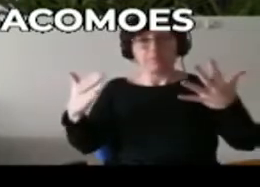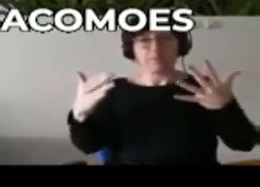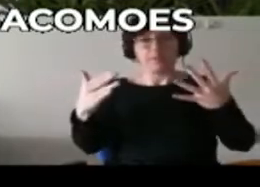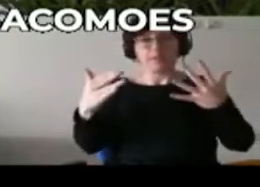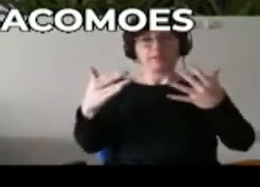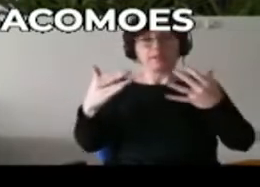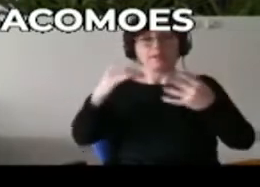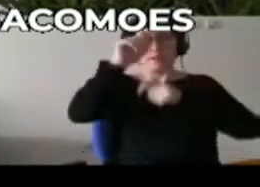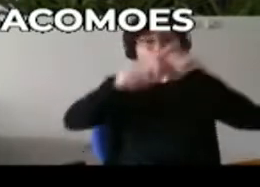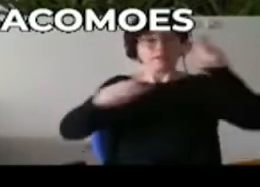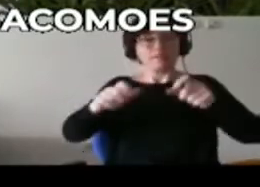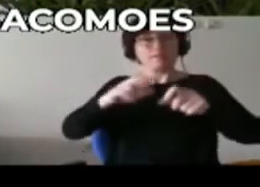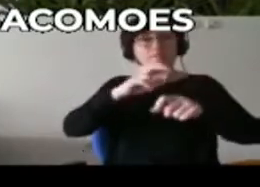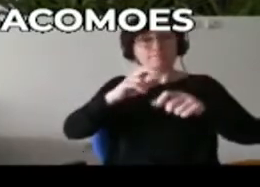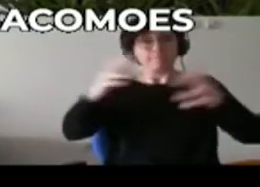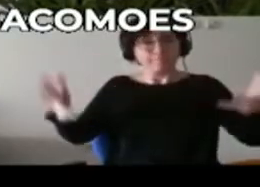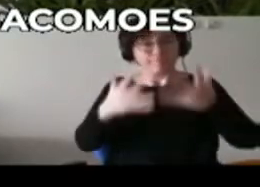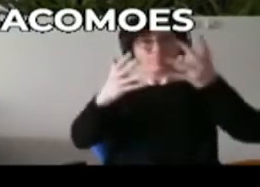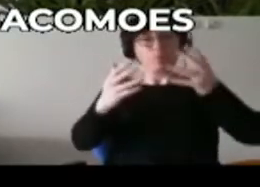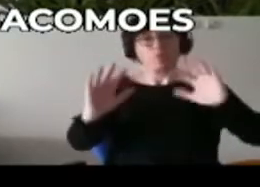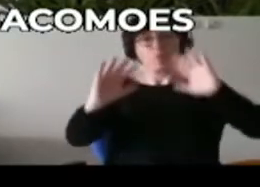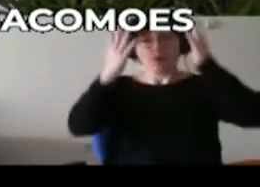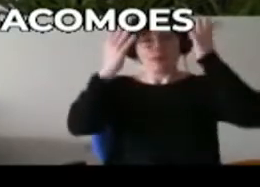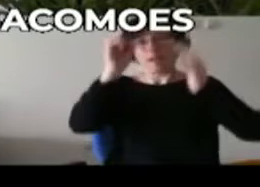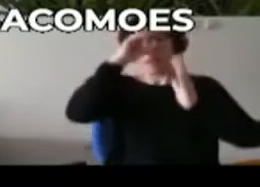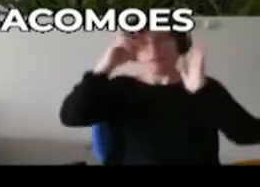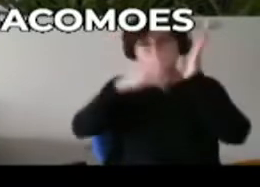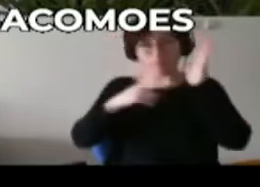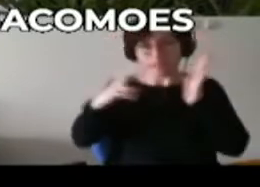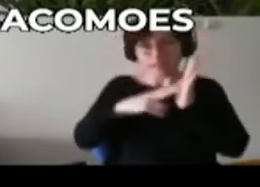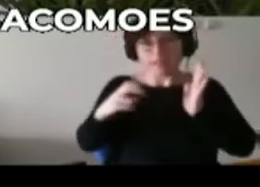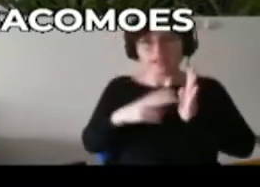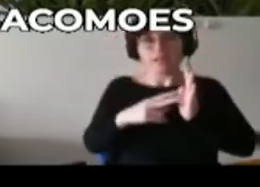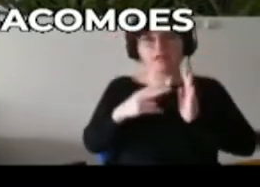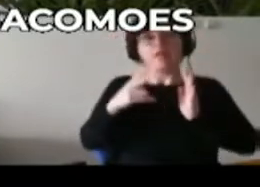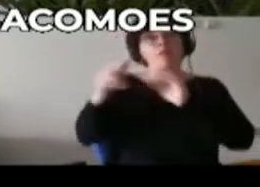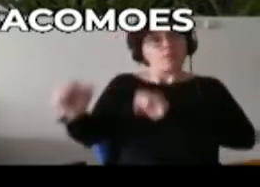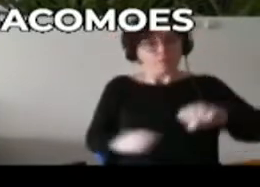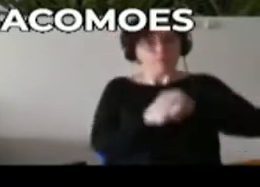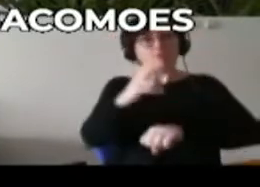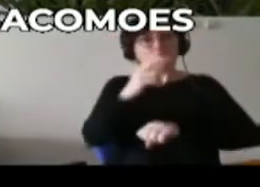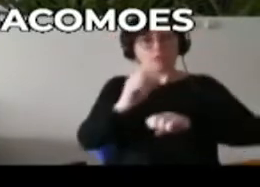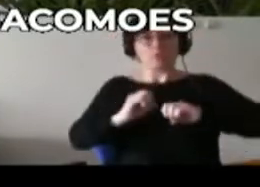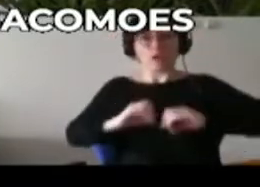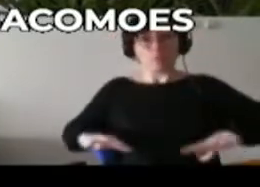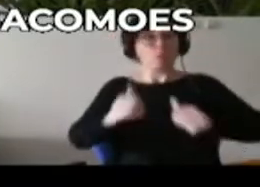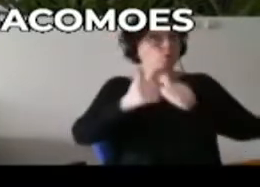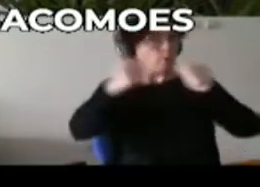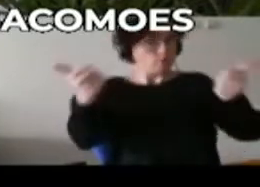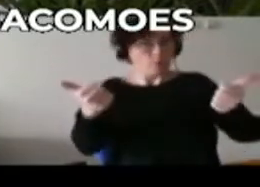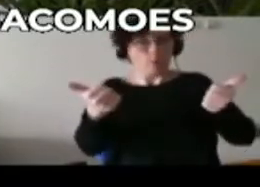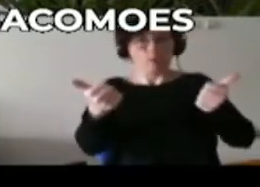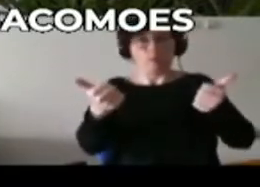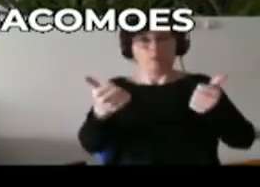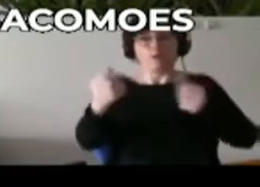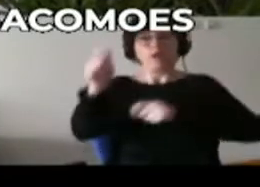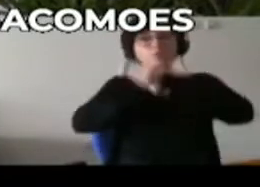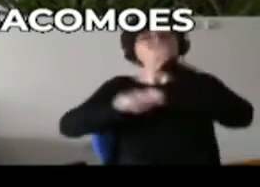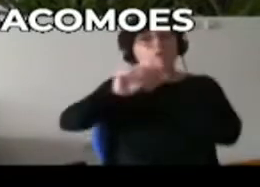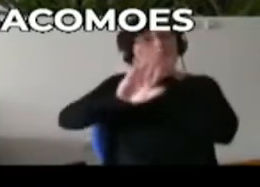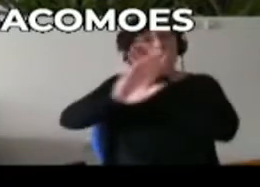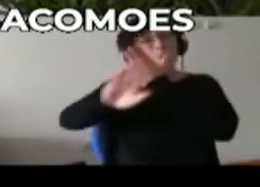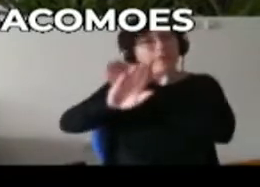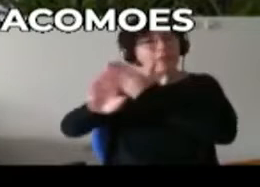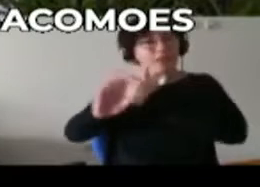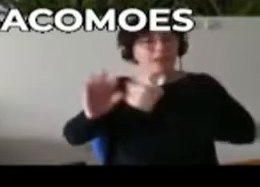de las huelgas mineras, las mujeres que defendieron el derecho al aborto o al divorcio, las mujeres de las asociaciones vecinales que